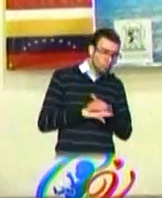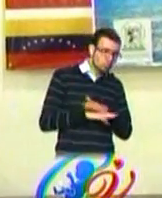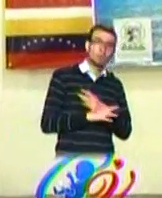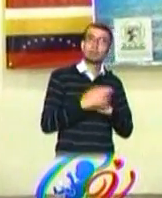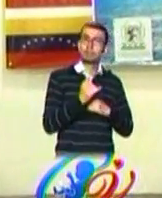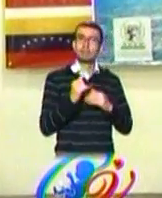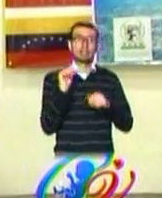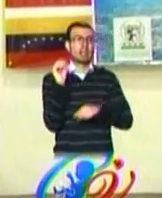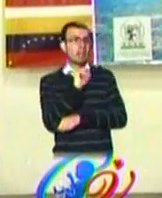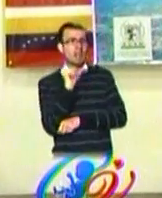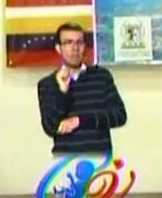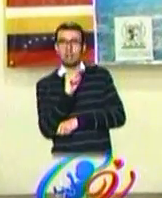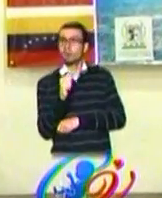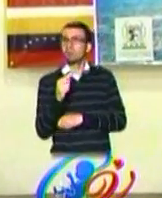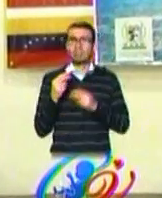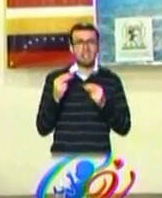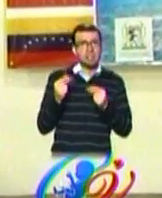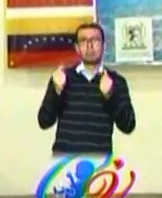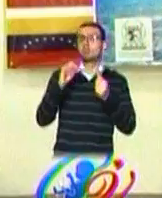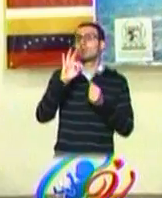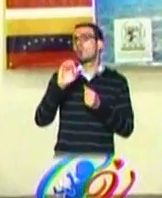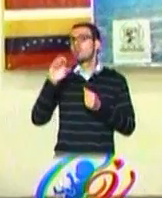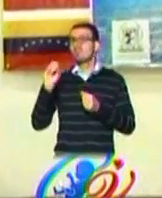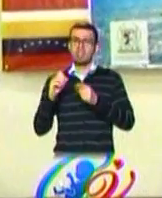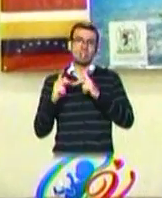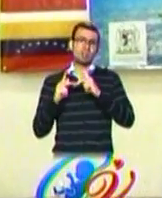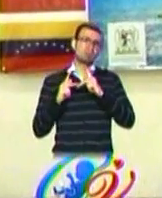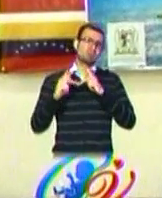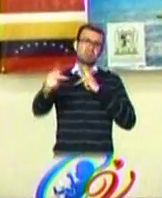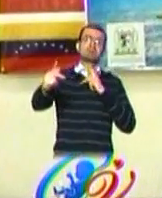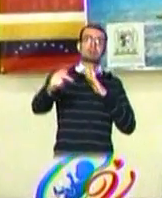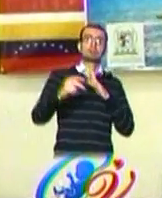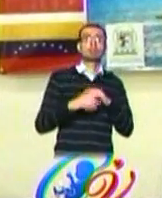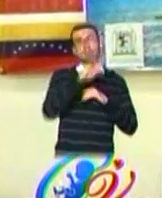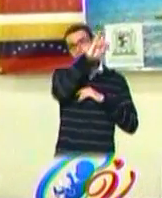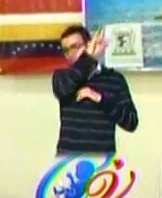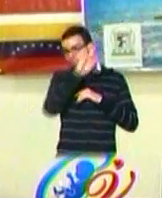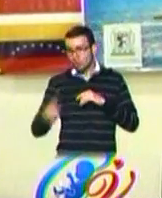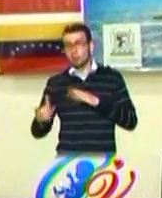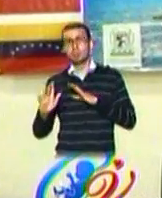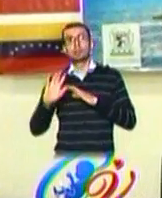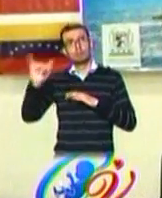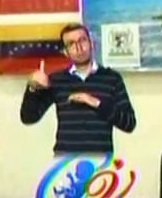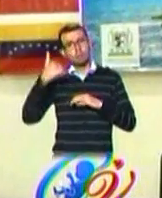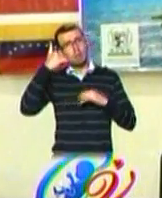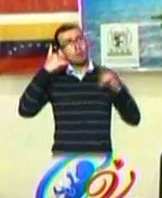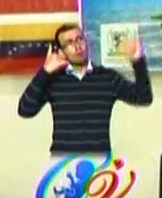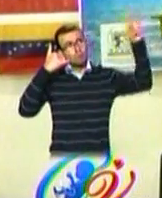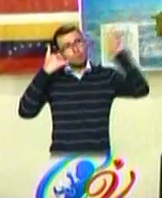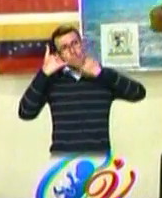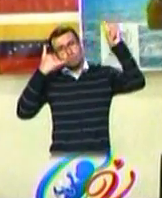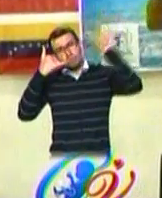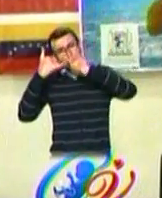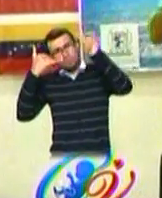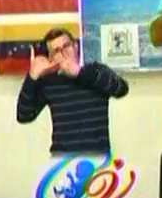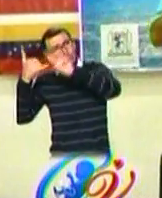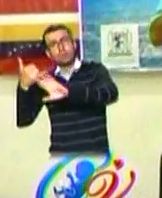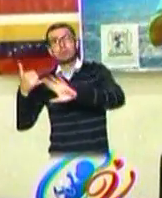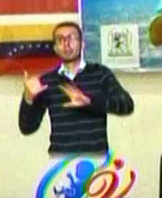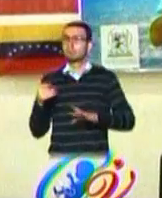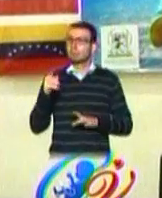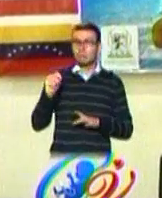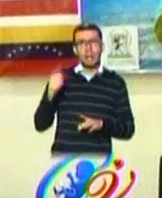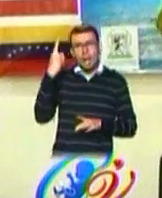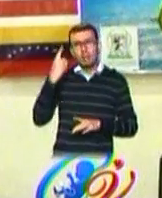carro a 80 kilómetros por hora y la onda lo persigue. Algo tiene que estar sucediendo para nuestro